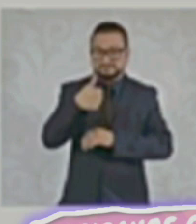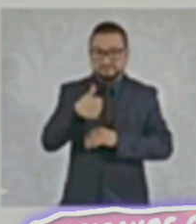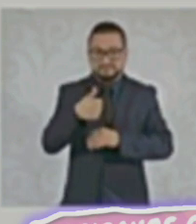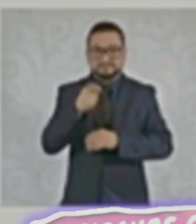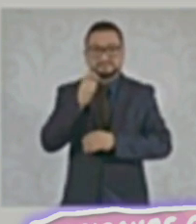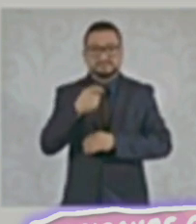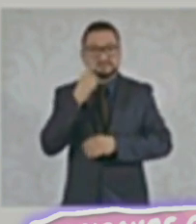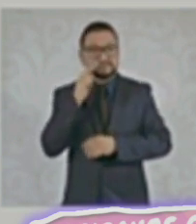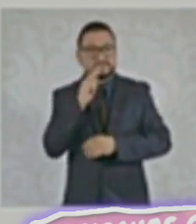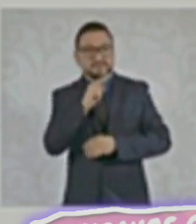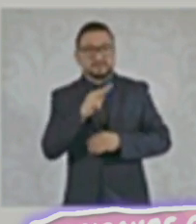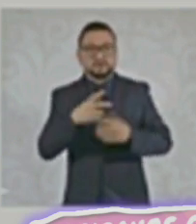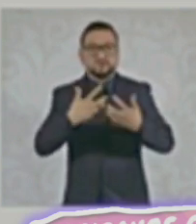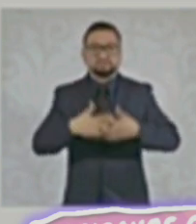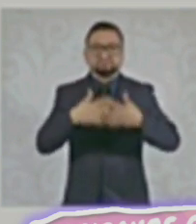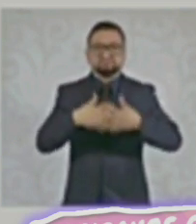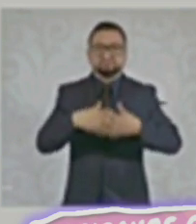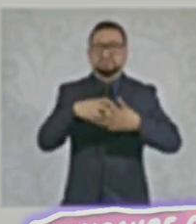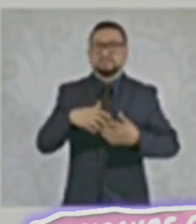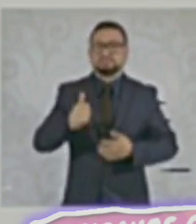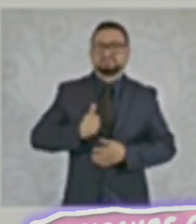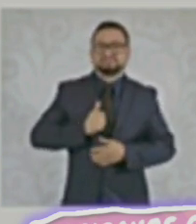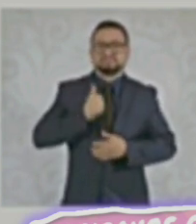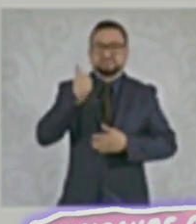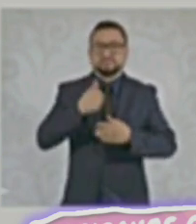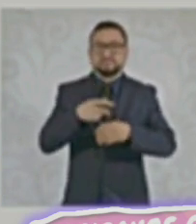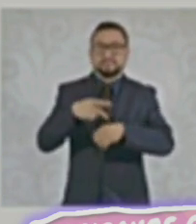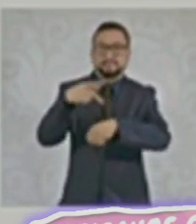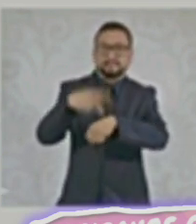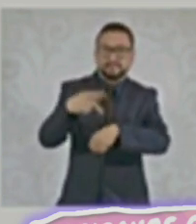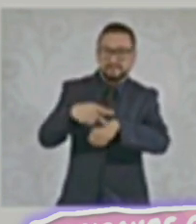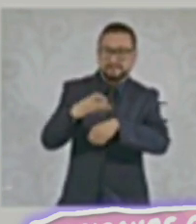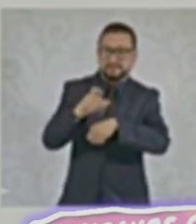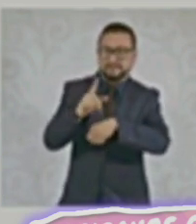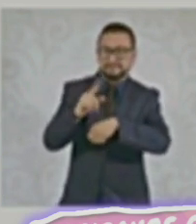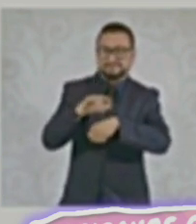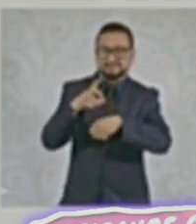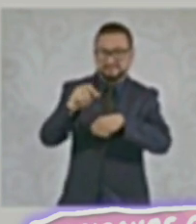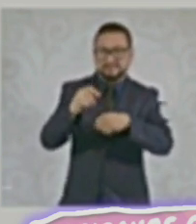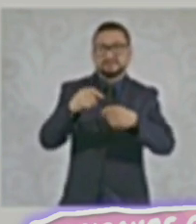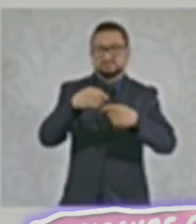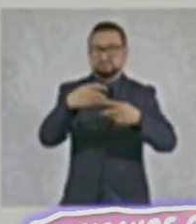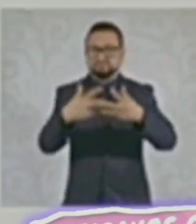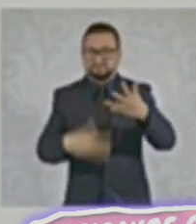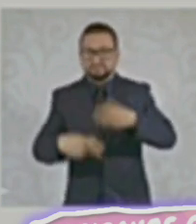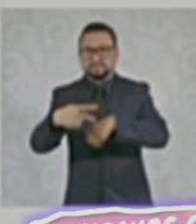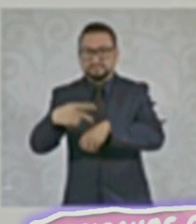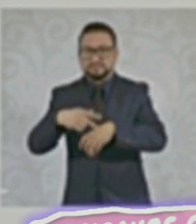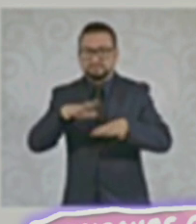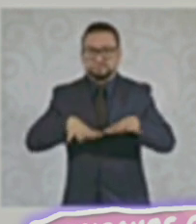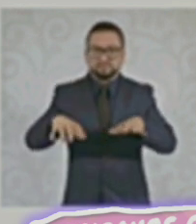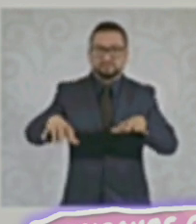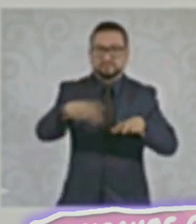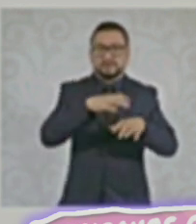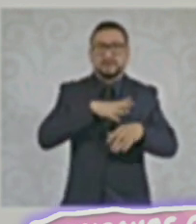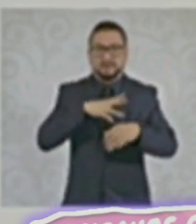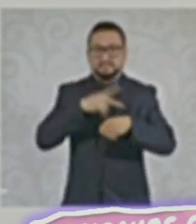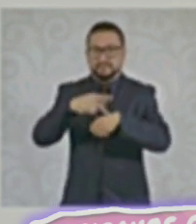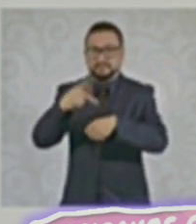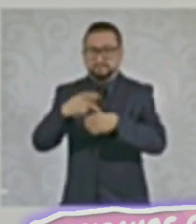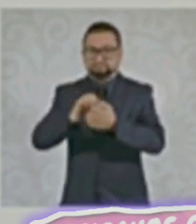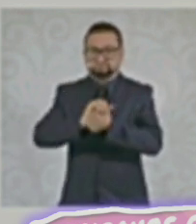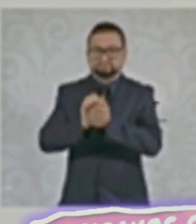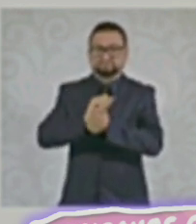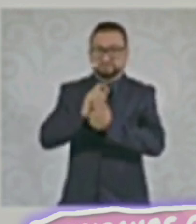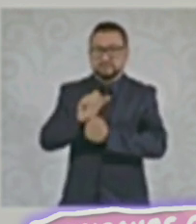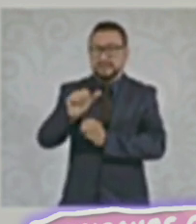aprovechamiento y explotación de roca caliza y sus agregados pétreos, principalmente piedra triturada, arena y